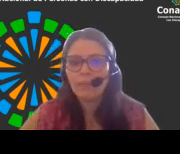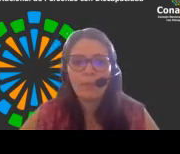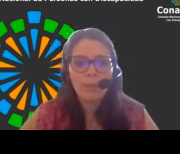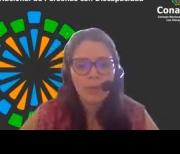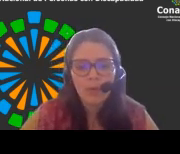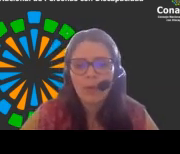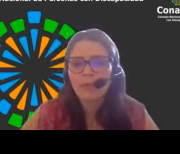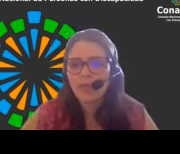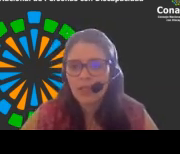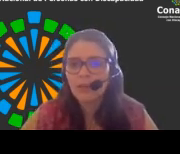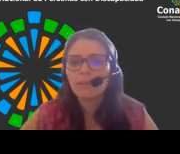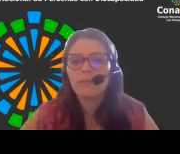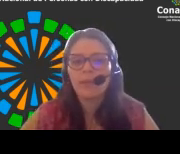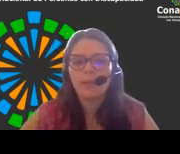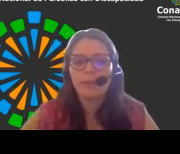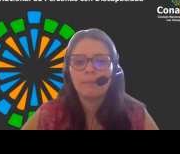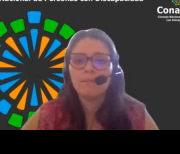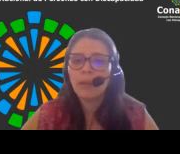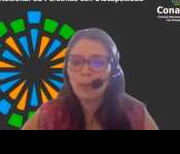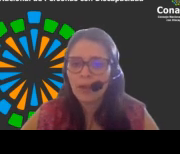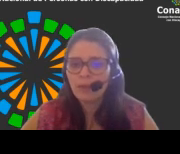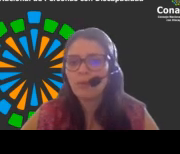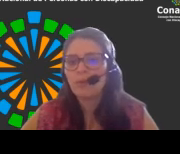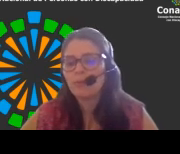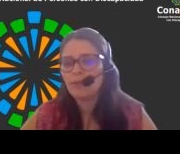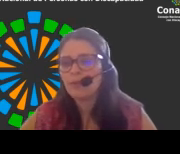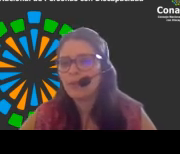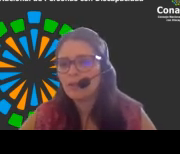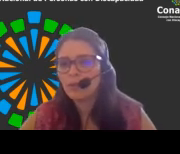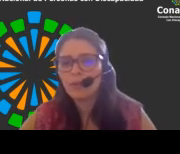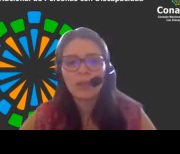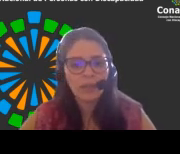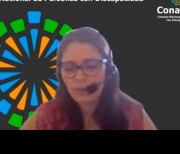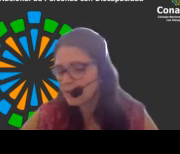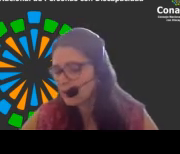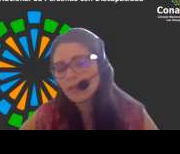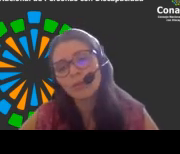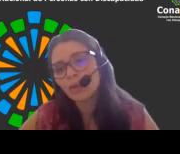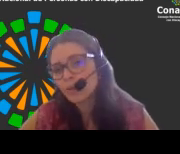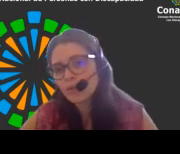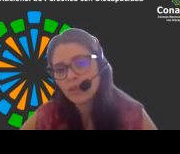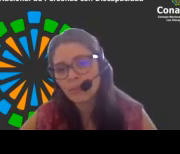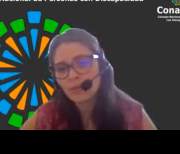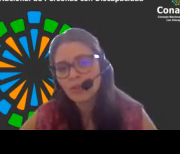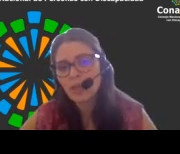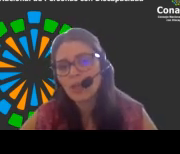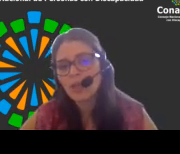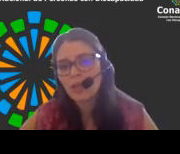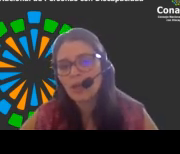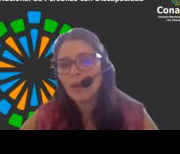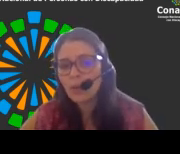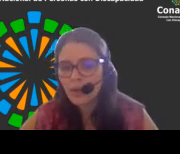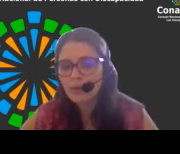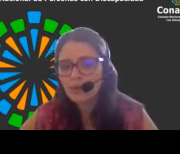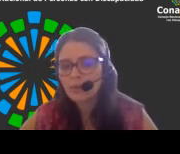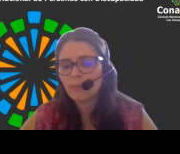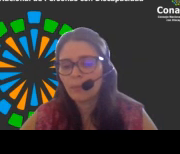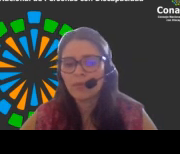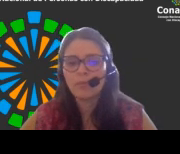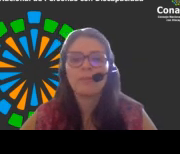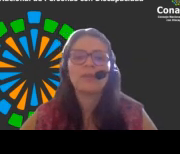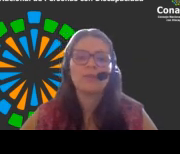y poco tampoco vamos a ir mejorando en las barreras de actitud que tal vez antes no reconocíamos y ahora